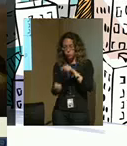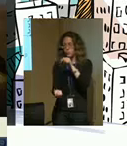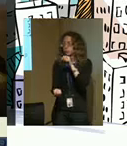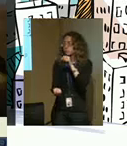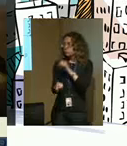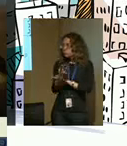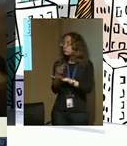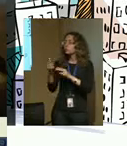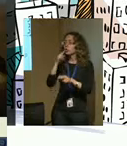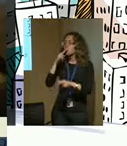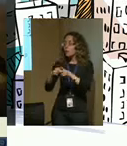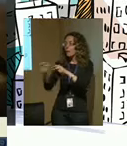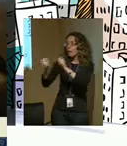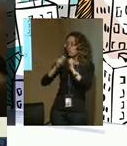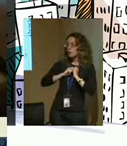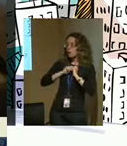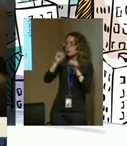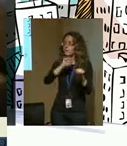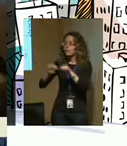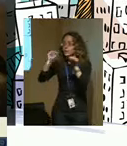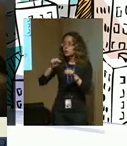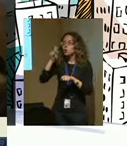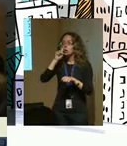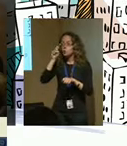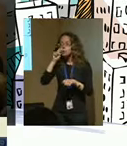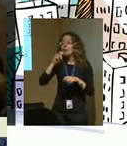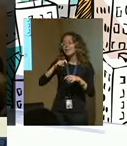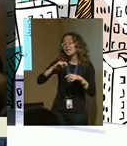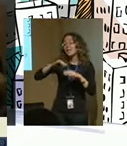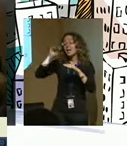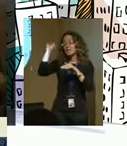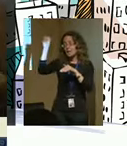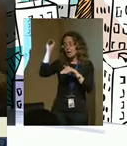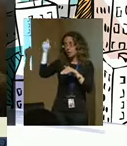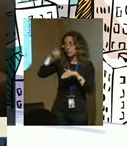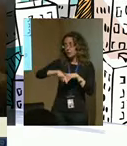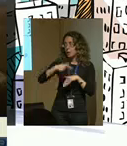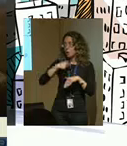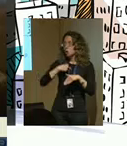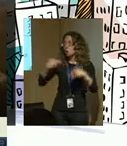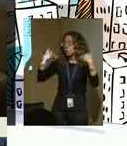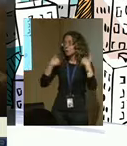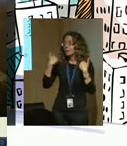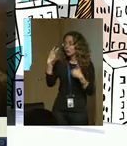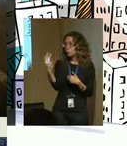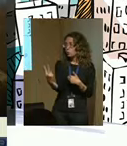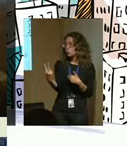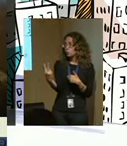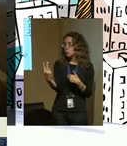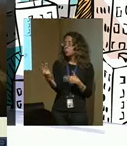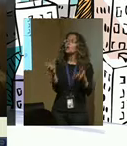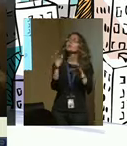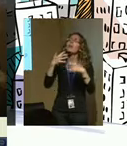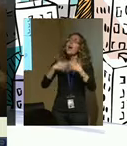defensor del turista y del extranjero. Así que tengo dos cargos. De acuerdo. ¿Y con qué administración se vinculan? ¿Con la